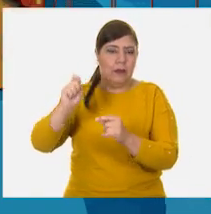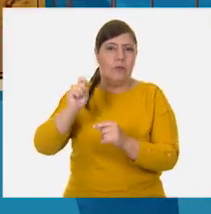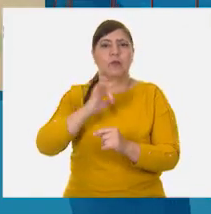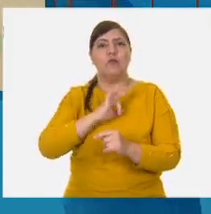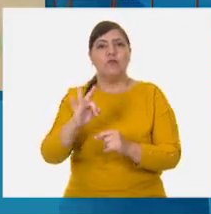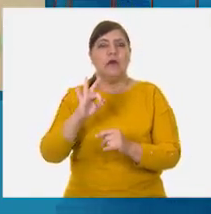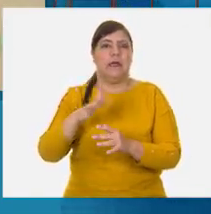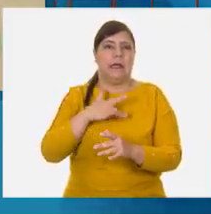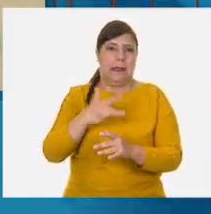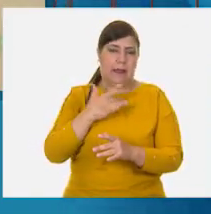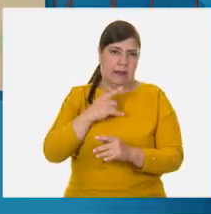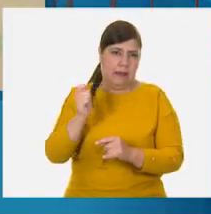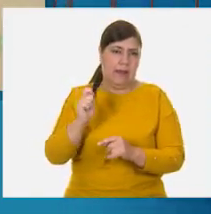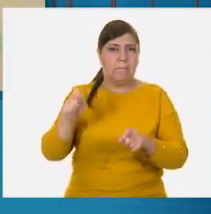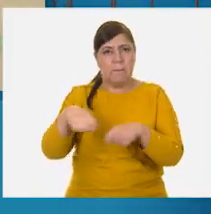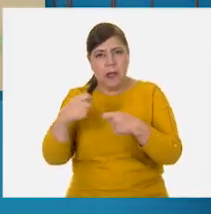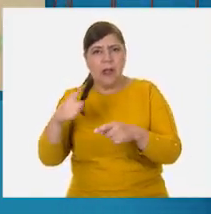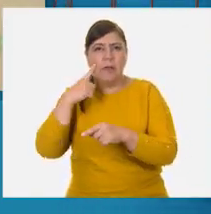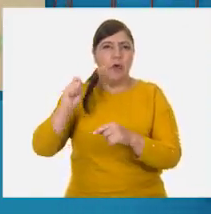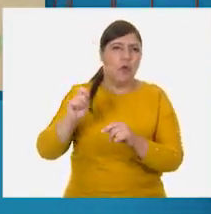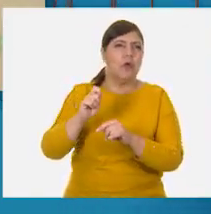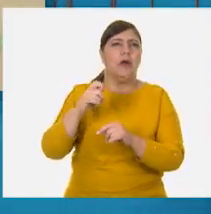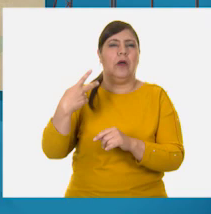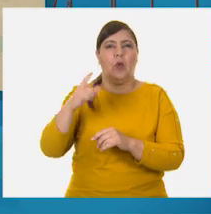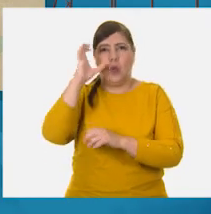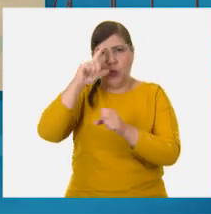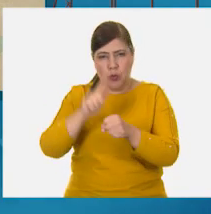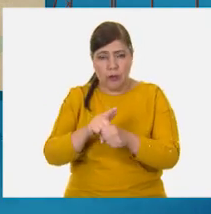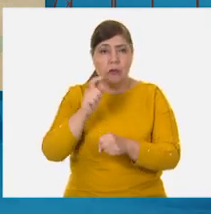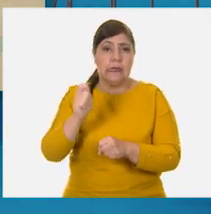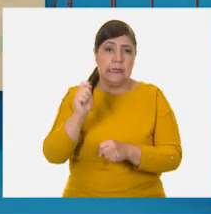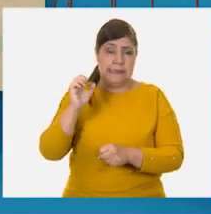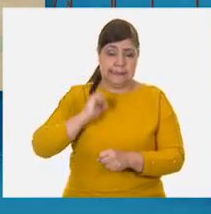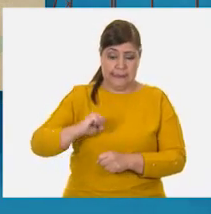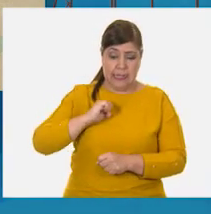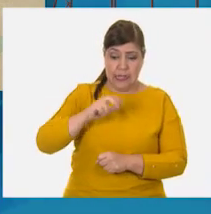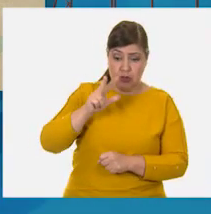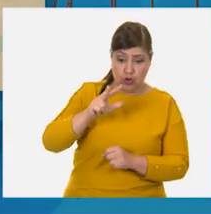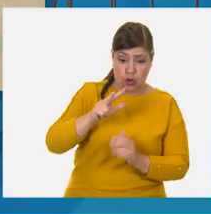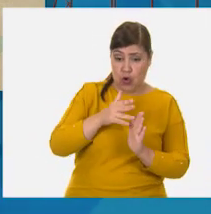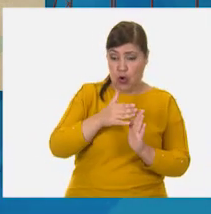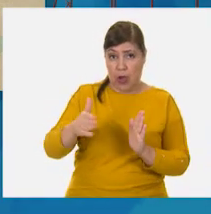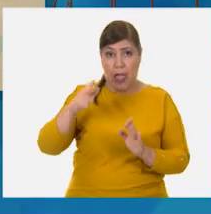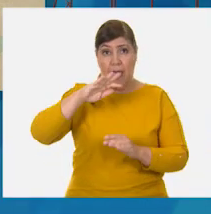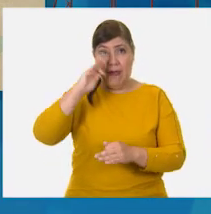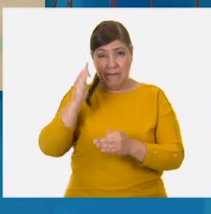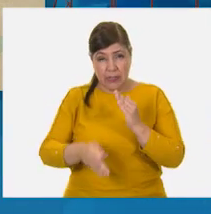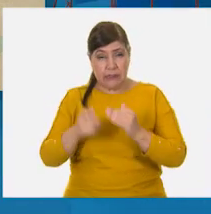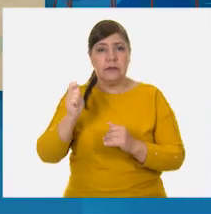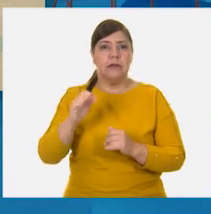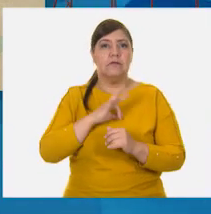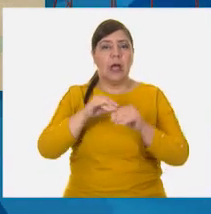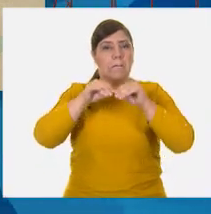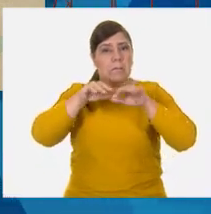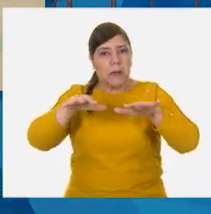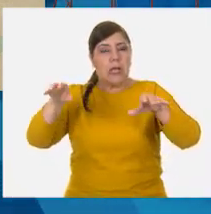Para finales del siglo XVIII, las regiones fueron adquiriendo poco a poco su propia identidad y hubo un gran proceso de la popularización de las músicas y